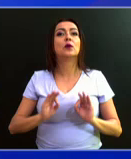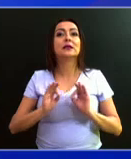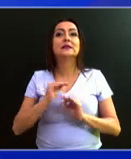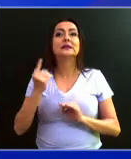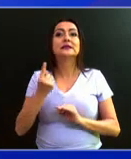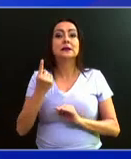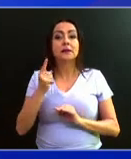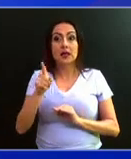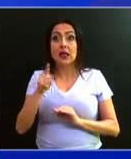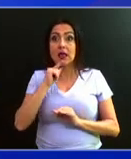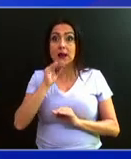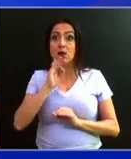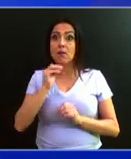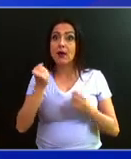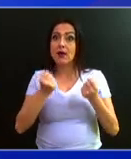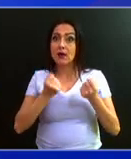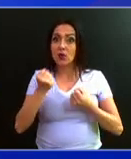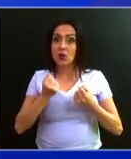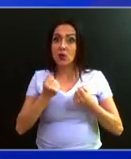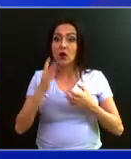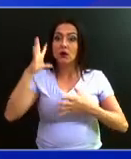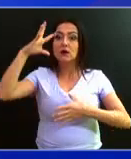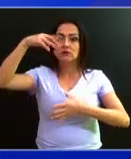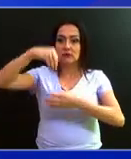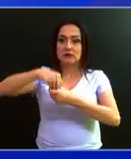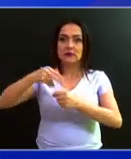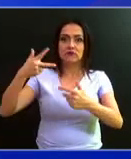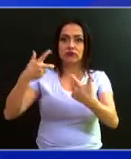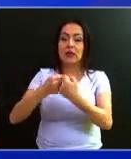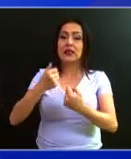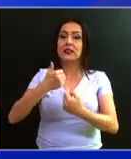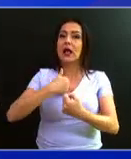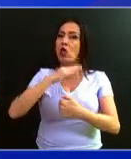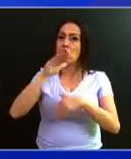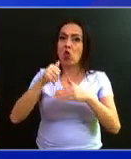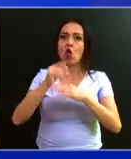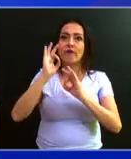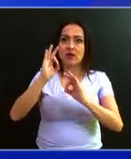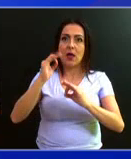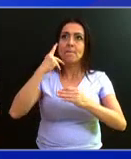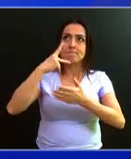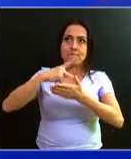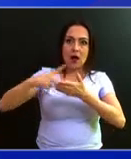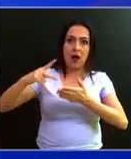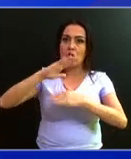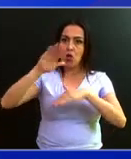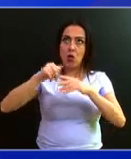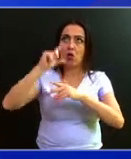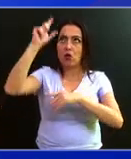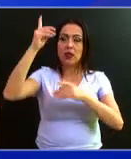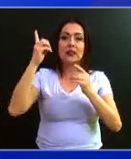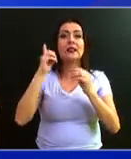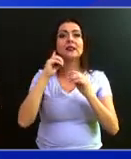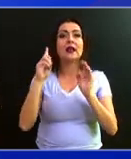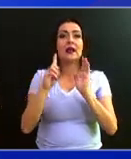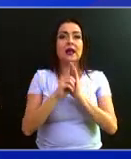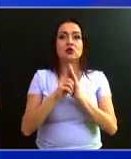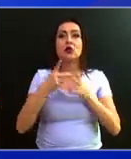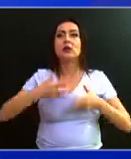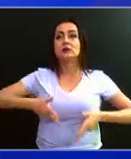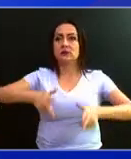siempre y cuando el vehículo involucrado tenga al día el derecho de circulación. Eso representa el